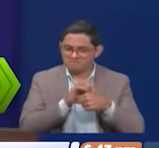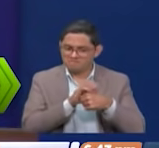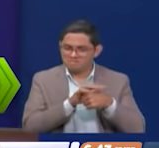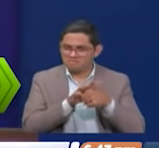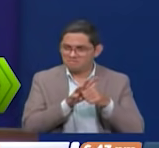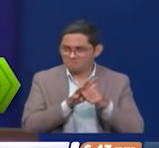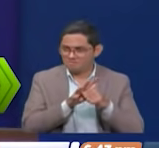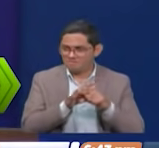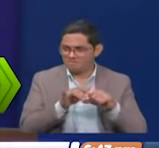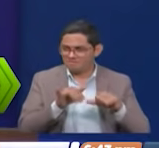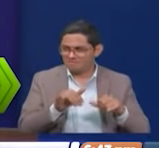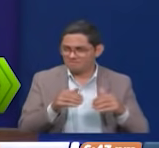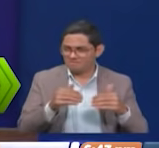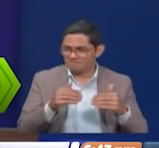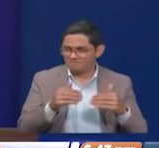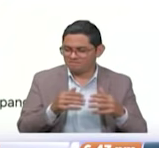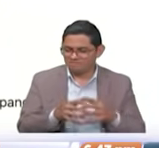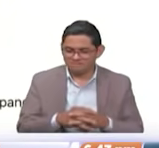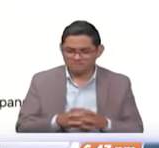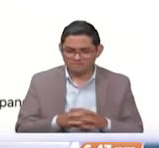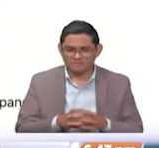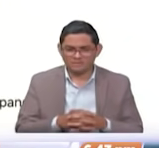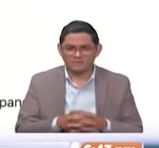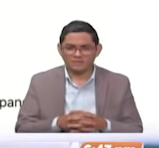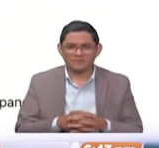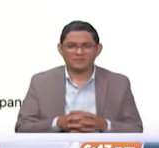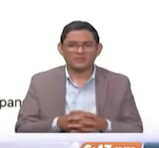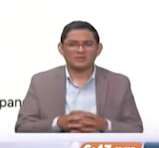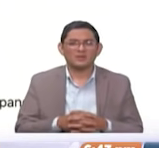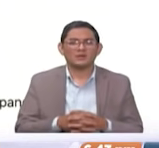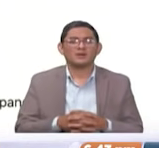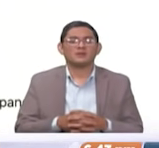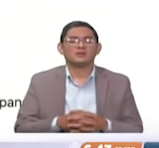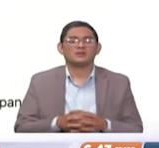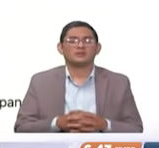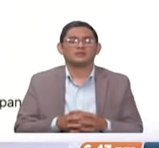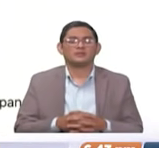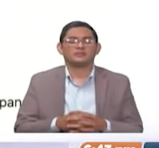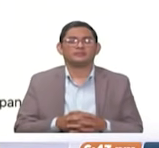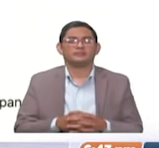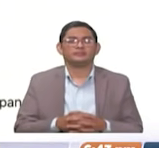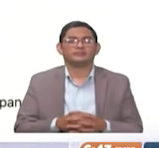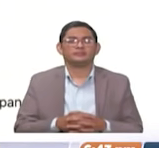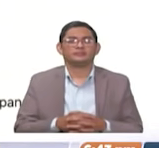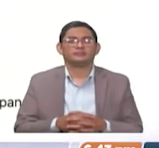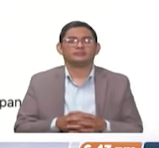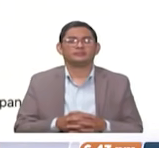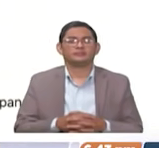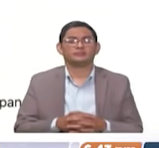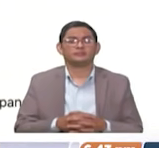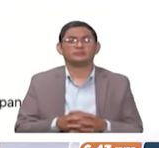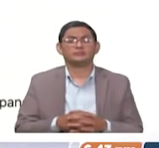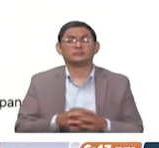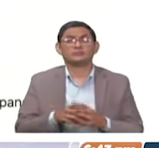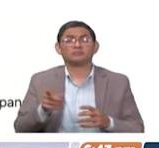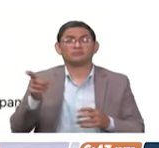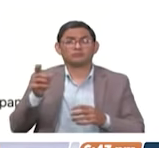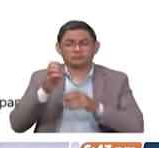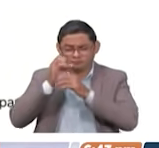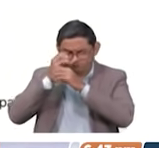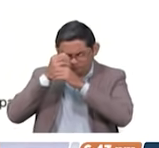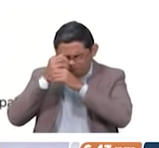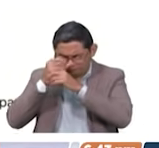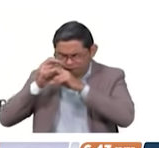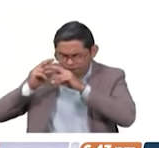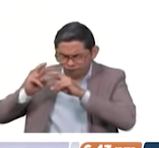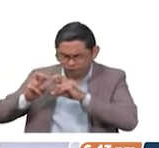2 para la nación hasta ahora llevamos 2 mil 212 casos secuencia 2 de este